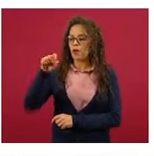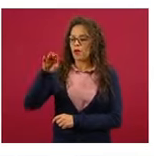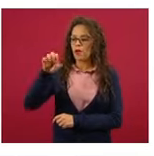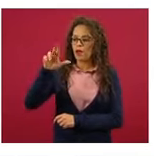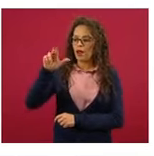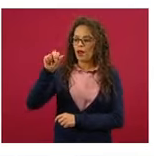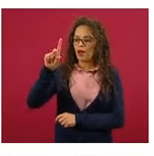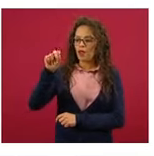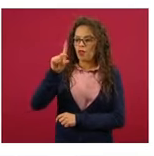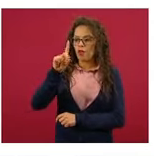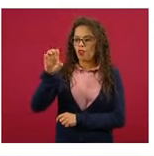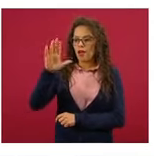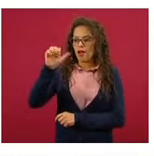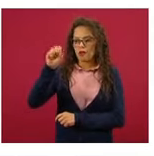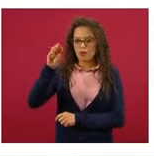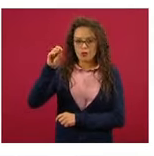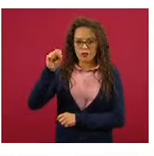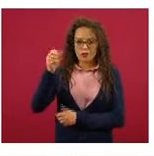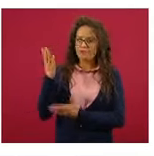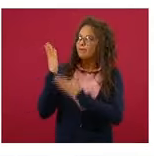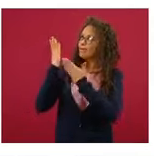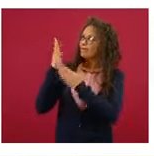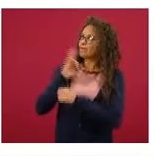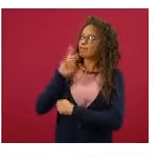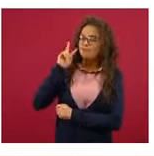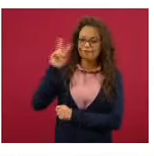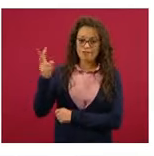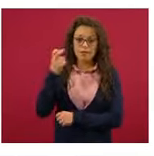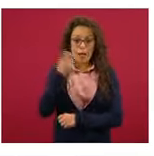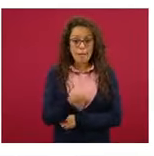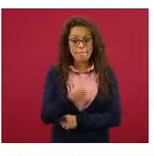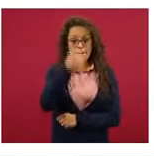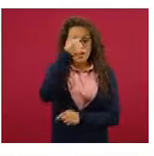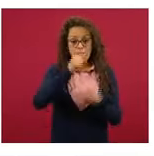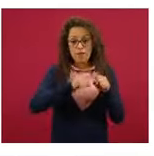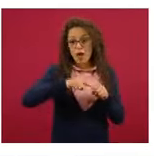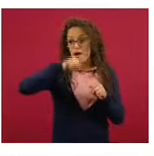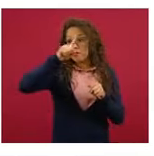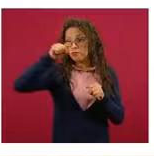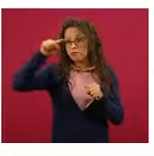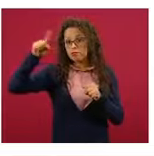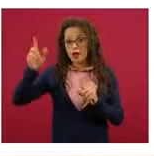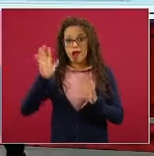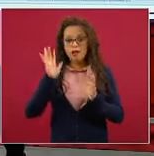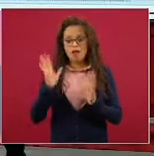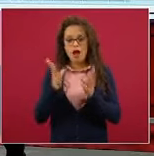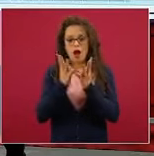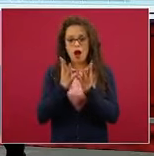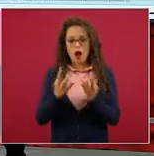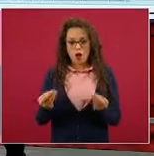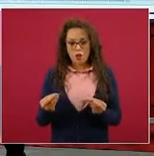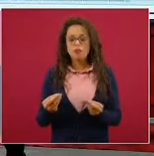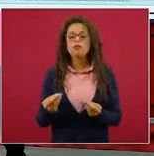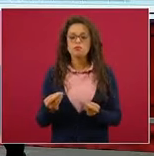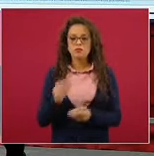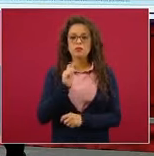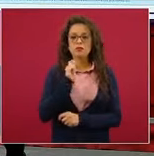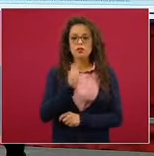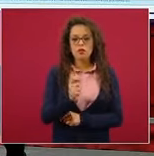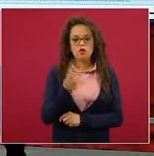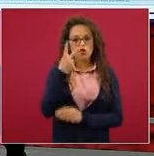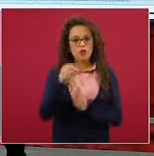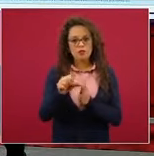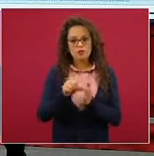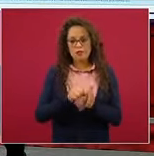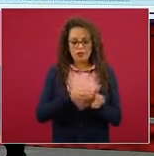ya epidemia o primera curva, primer incremento resuelto prácticamente en los últimos dos